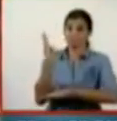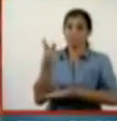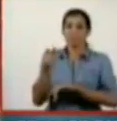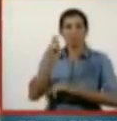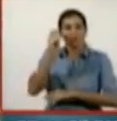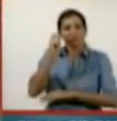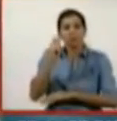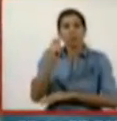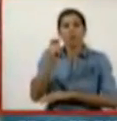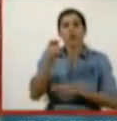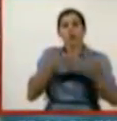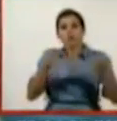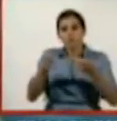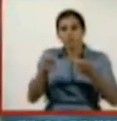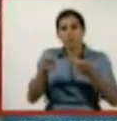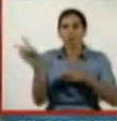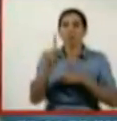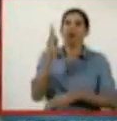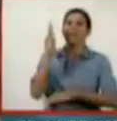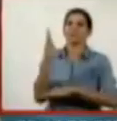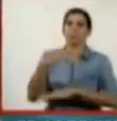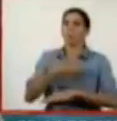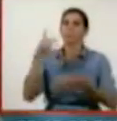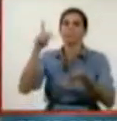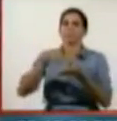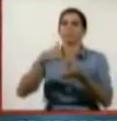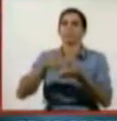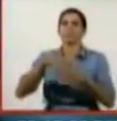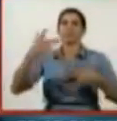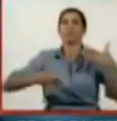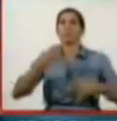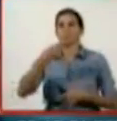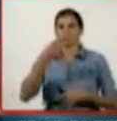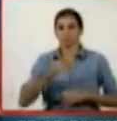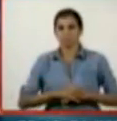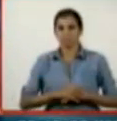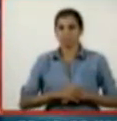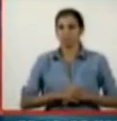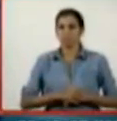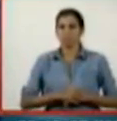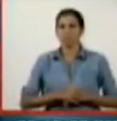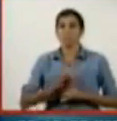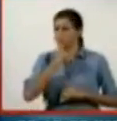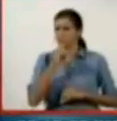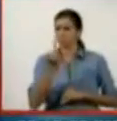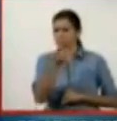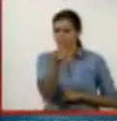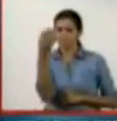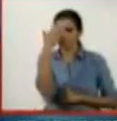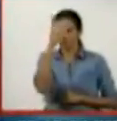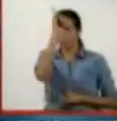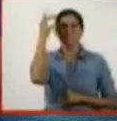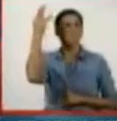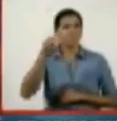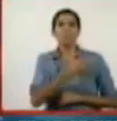la contraloría general de la república para nadie es un secreto que Leopoldo López siempre ha